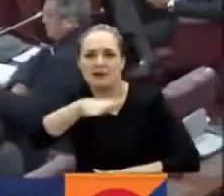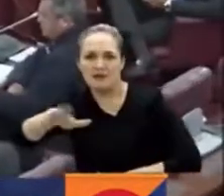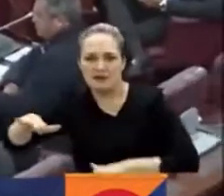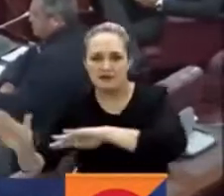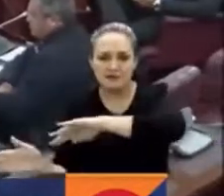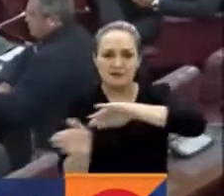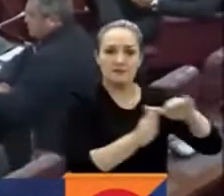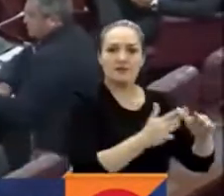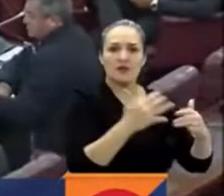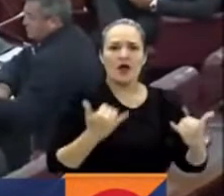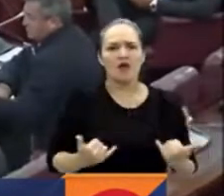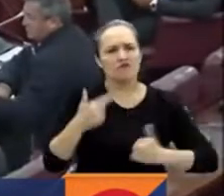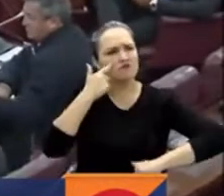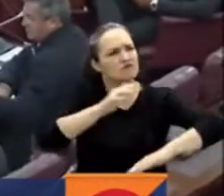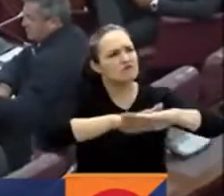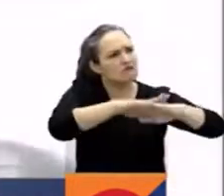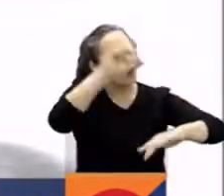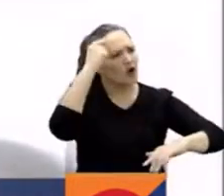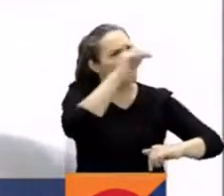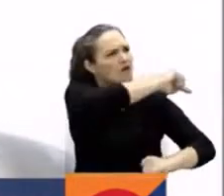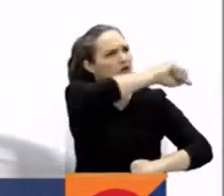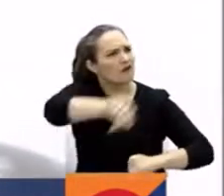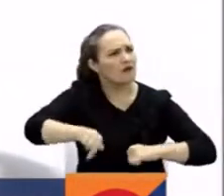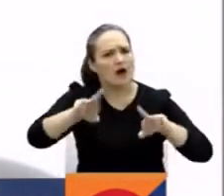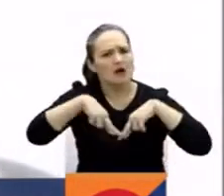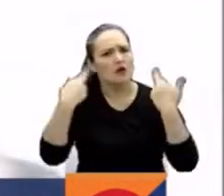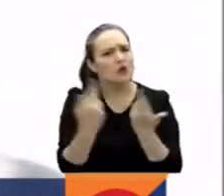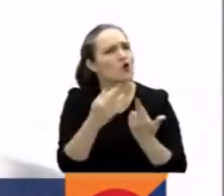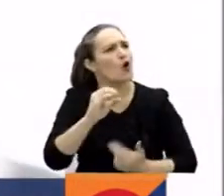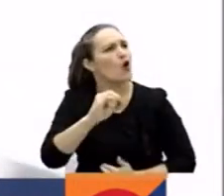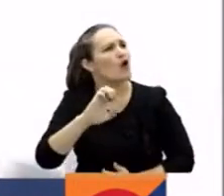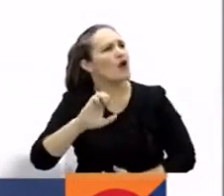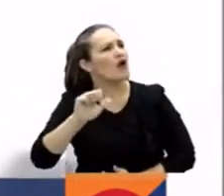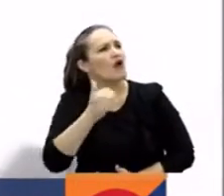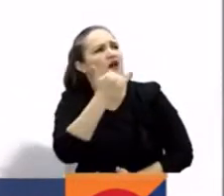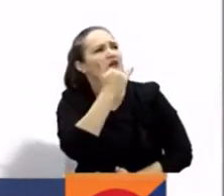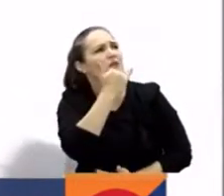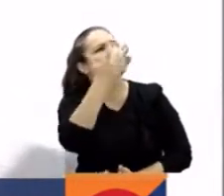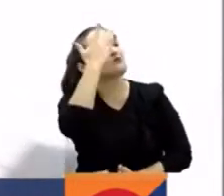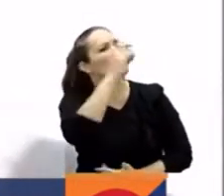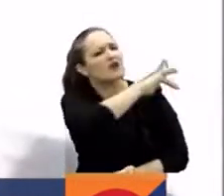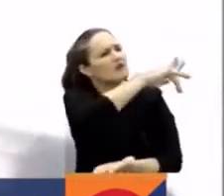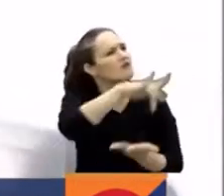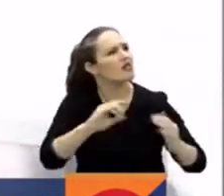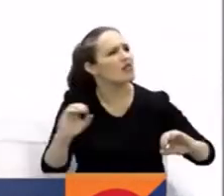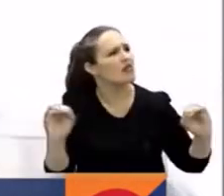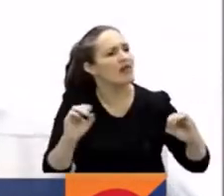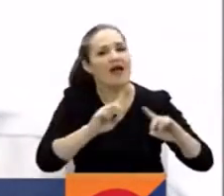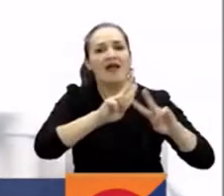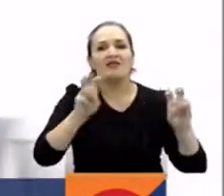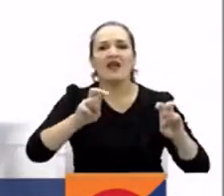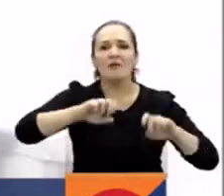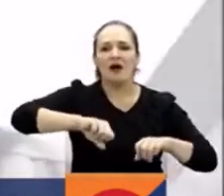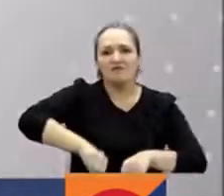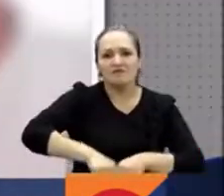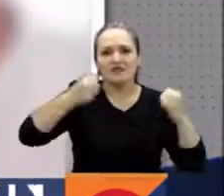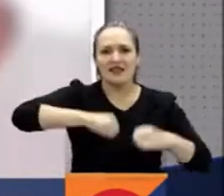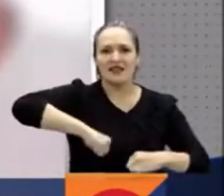por ausencia en la sesión de la OEA para declaratoria de rechazo por violaciones a los derechos humanos en